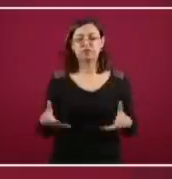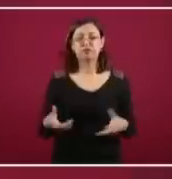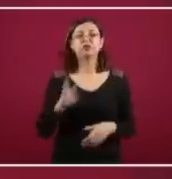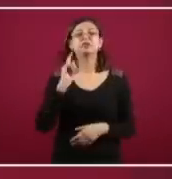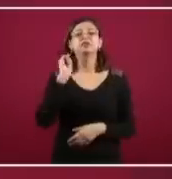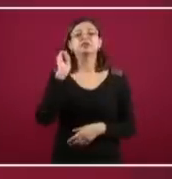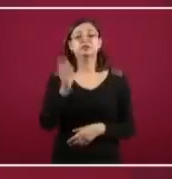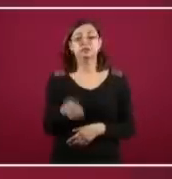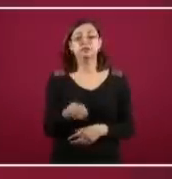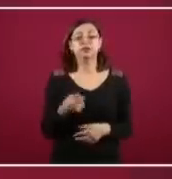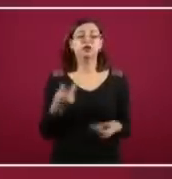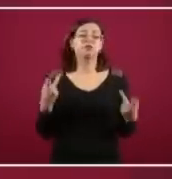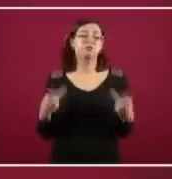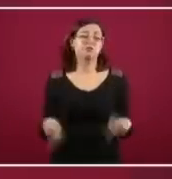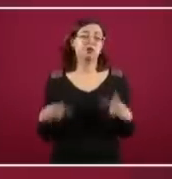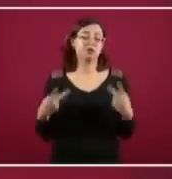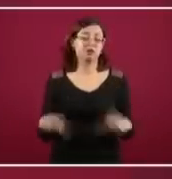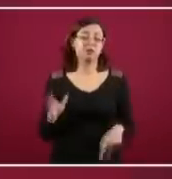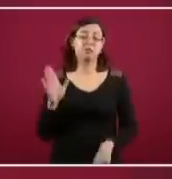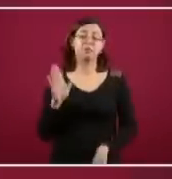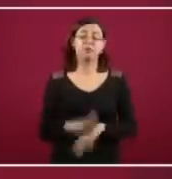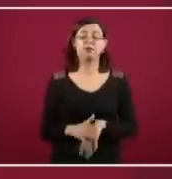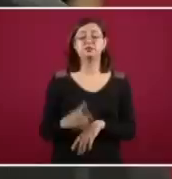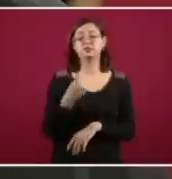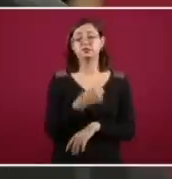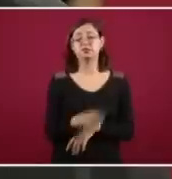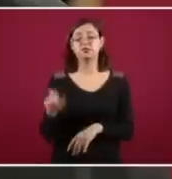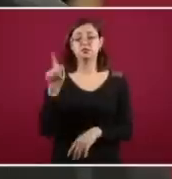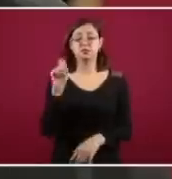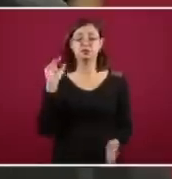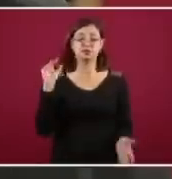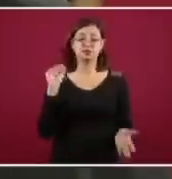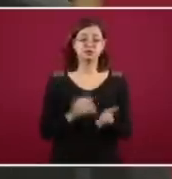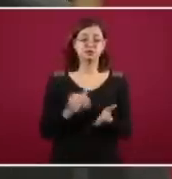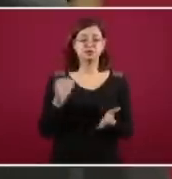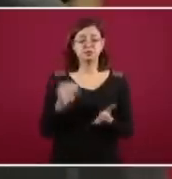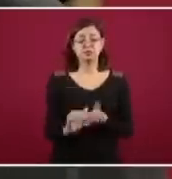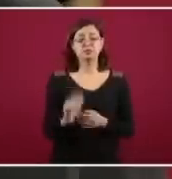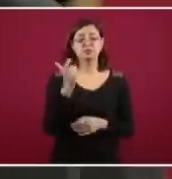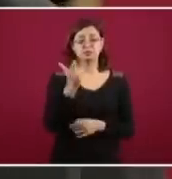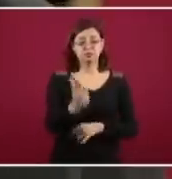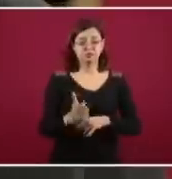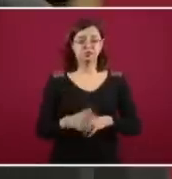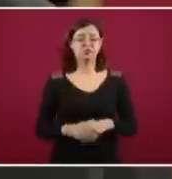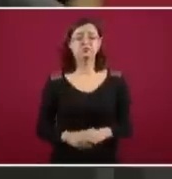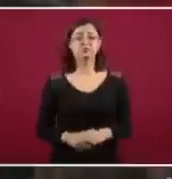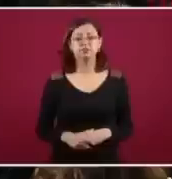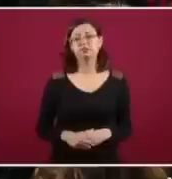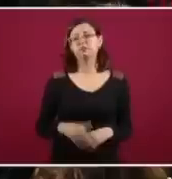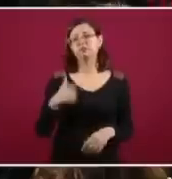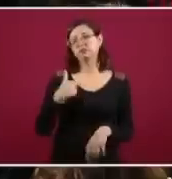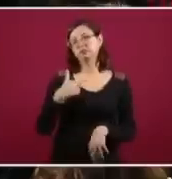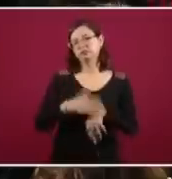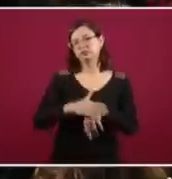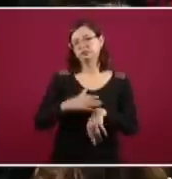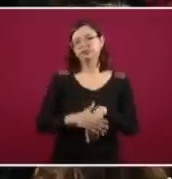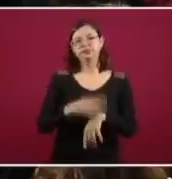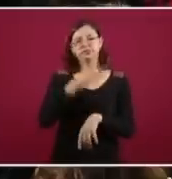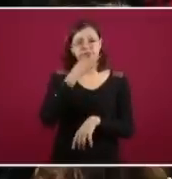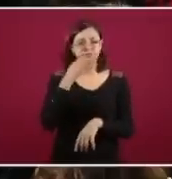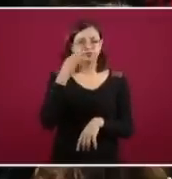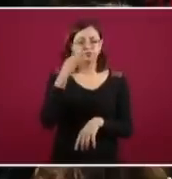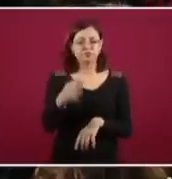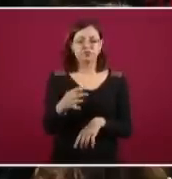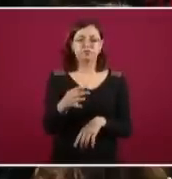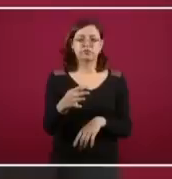ventas fueron por encima de los 120 mil millones de pesos. Y aquí hago una observación que vamos